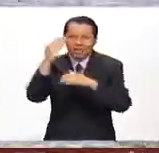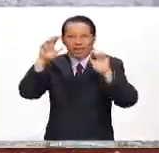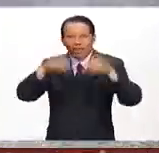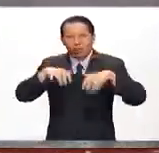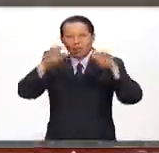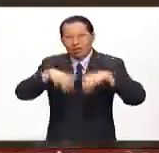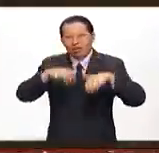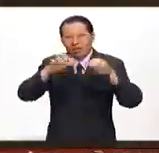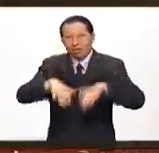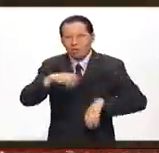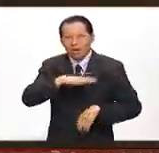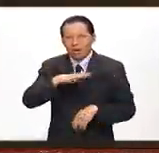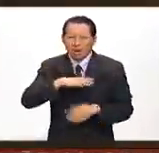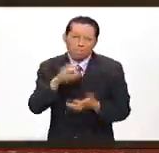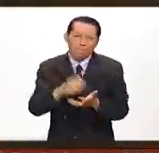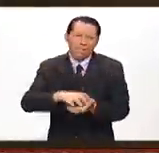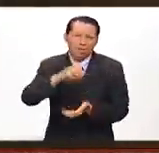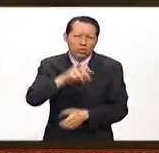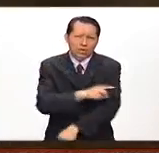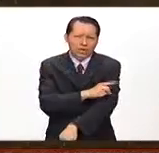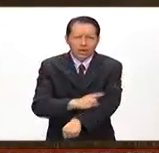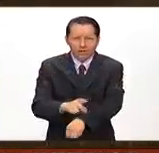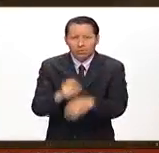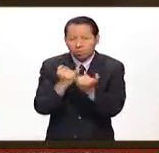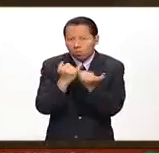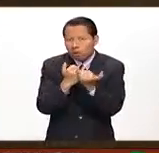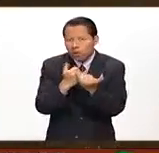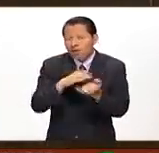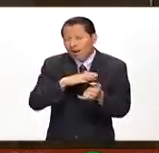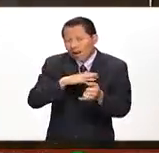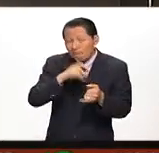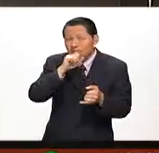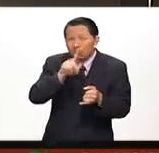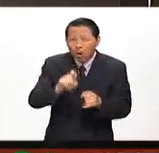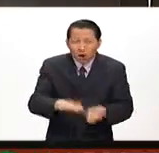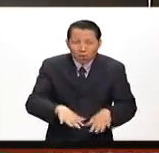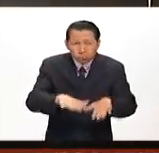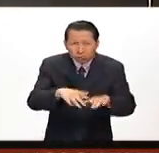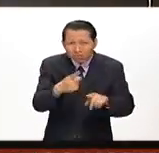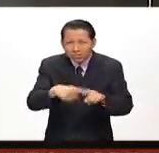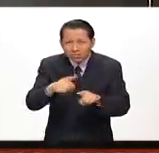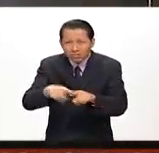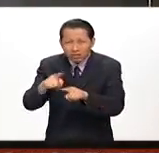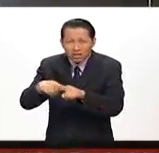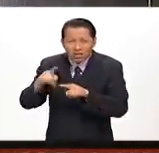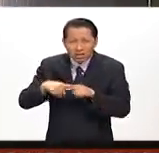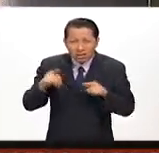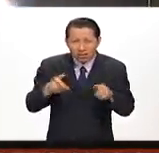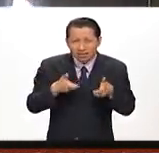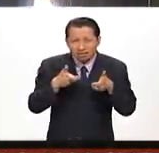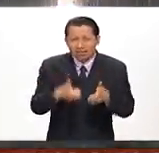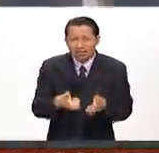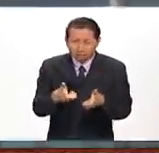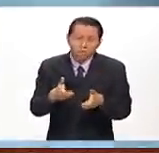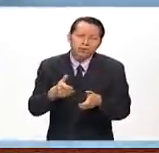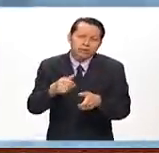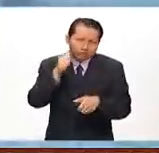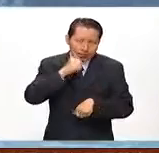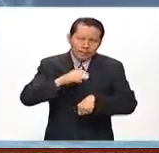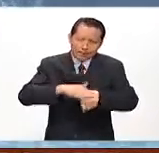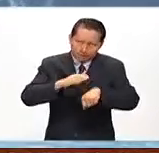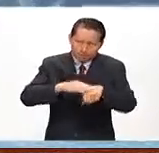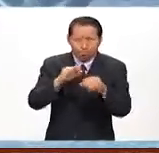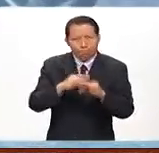lloviendo en la mayoría de las delegaciones. Ya se registran encharcamientos en diferentes vialidades, así que, como siempre, le decimos,